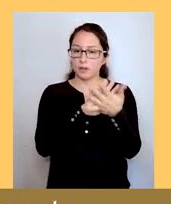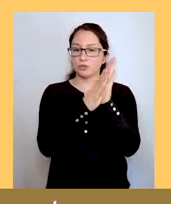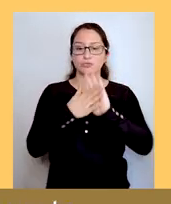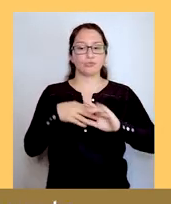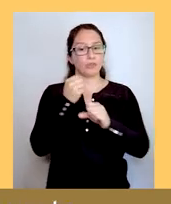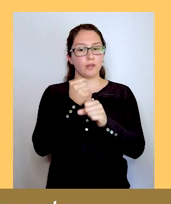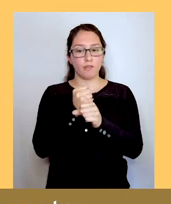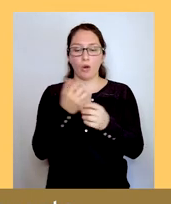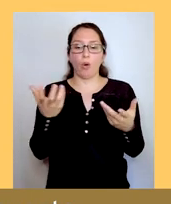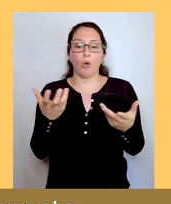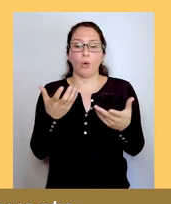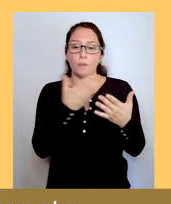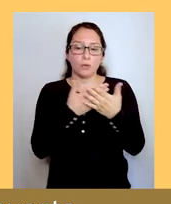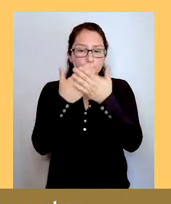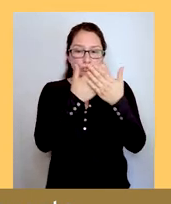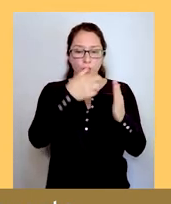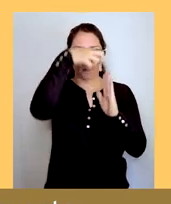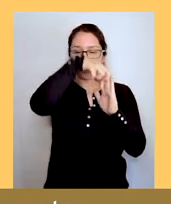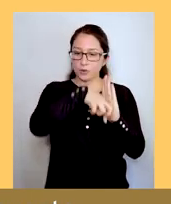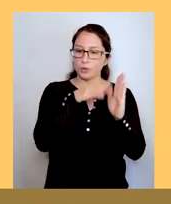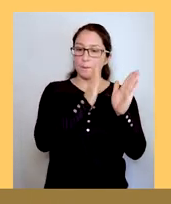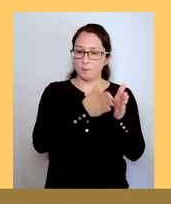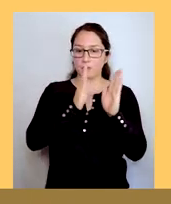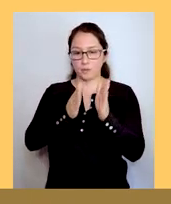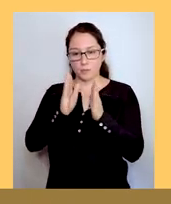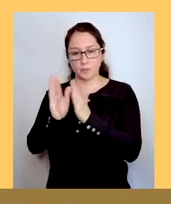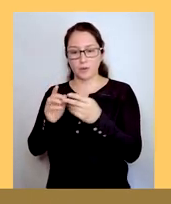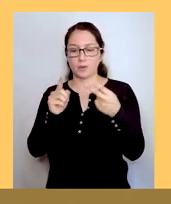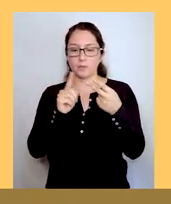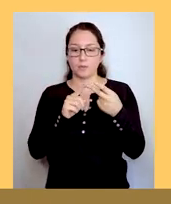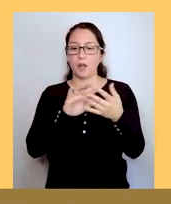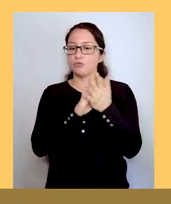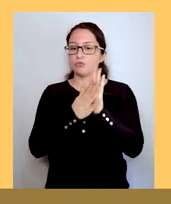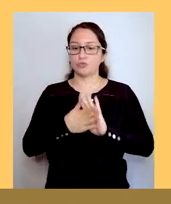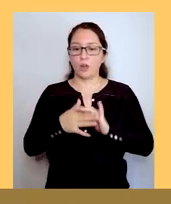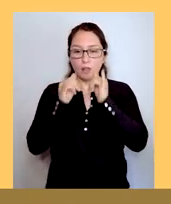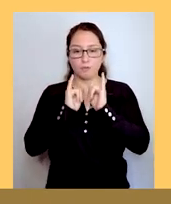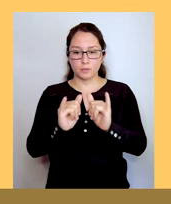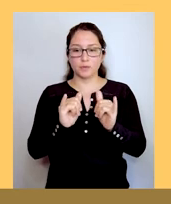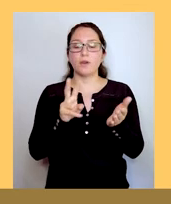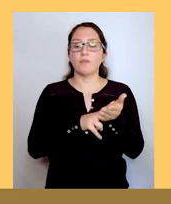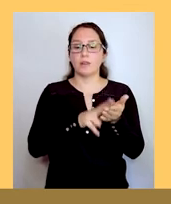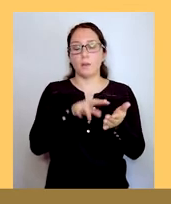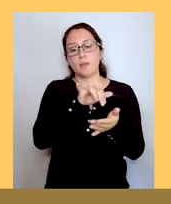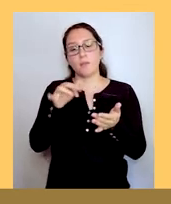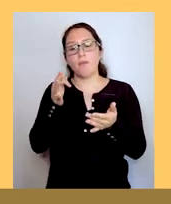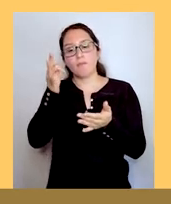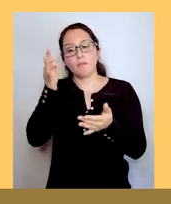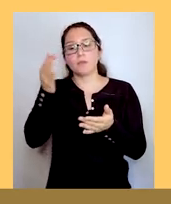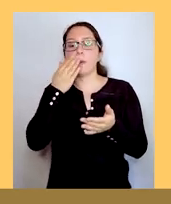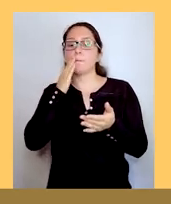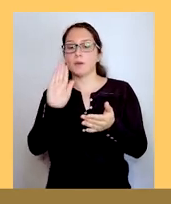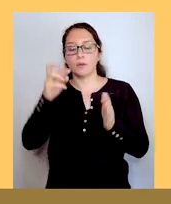realizado mediante el análisis de las distintas etapas del proyecto, contar con información medible y real para tomar